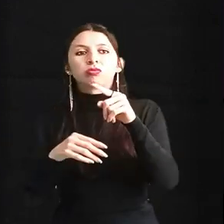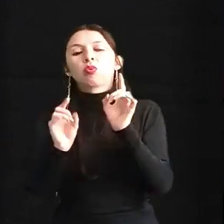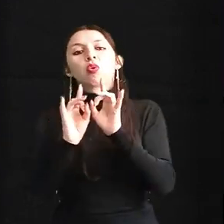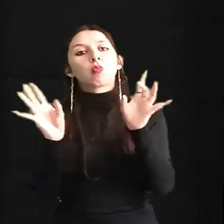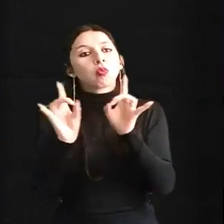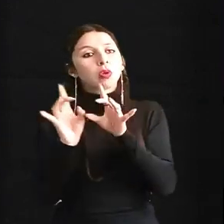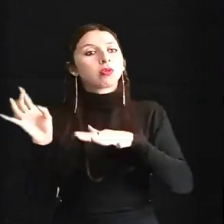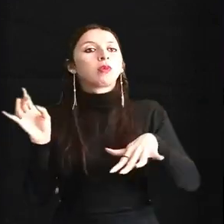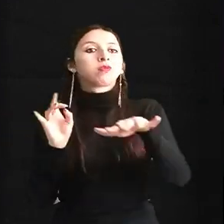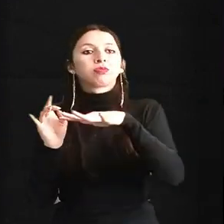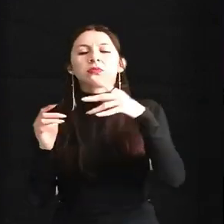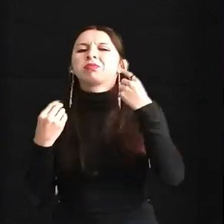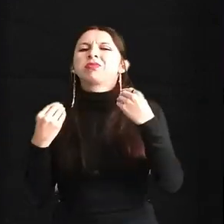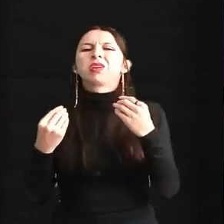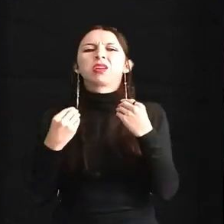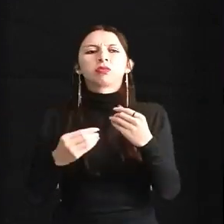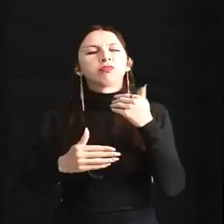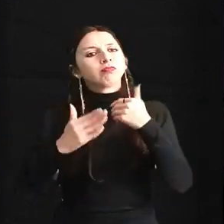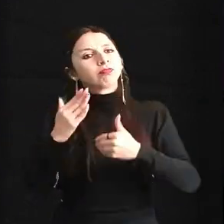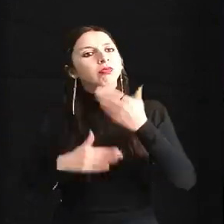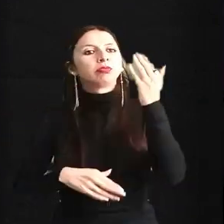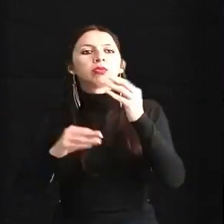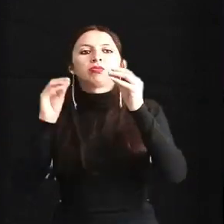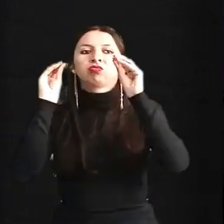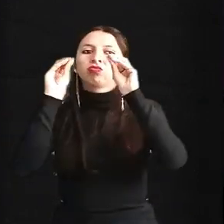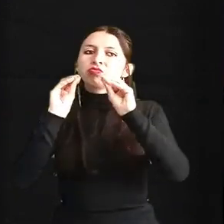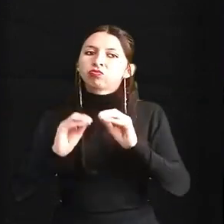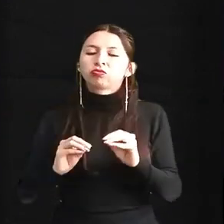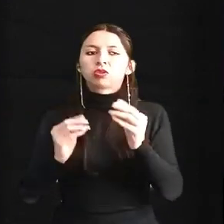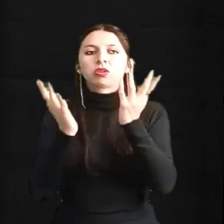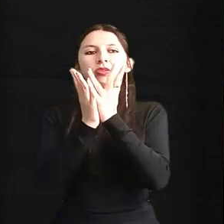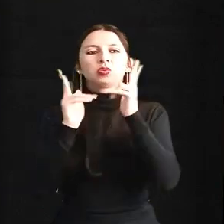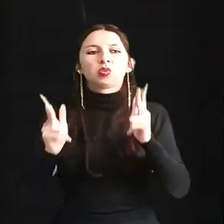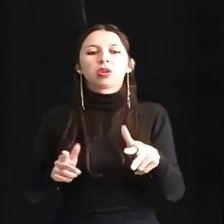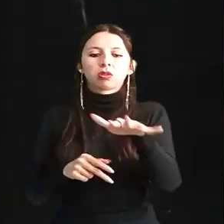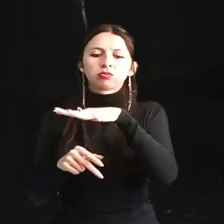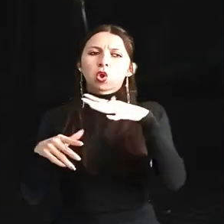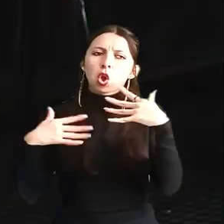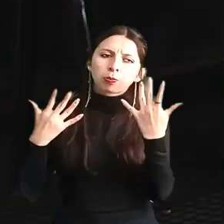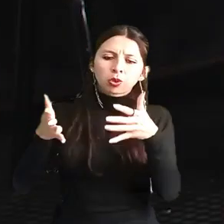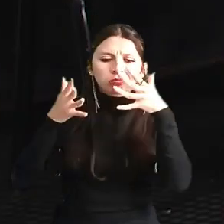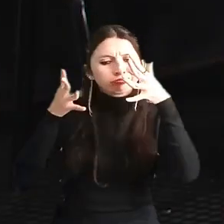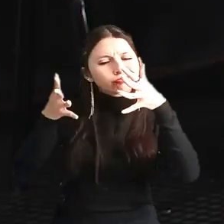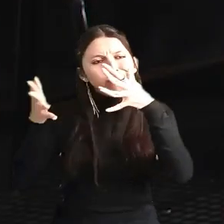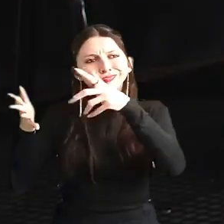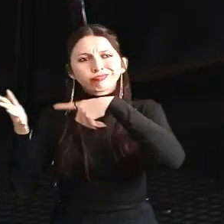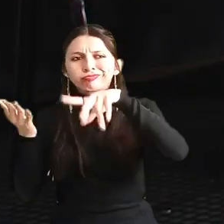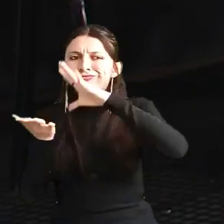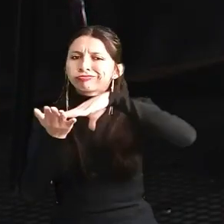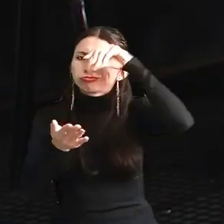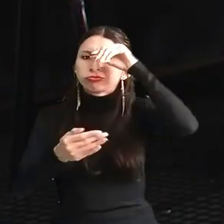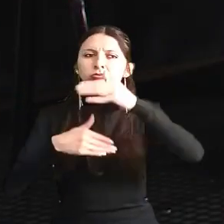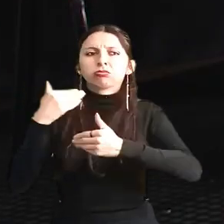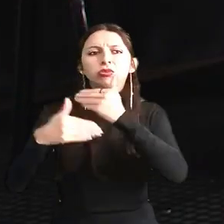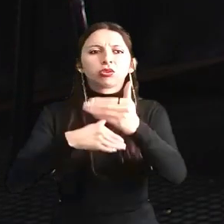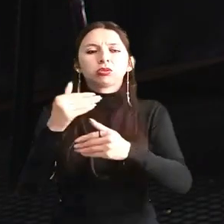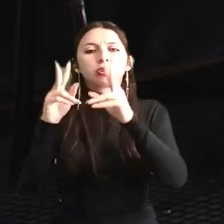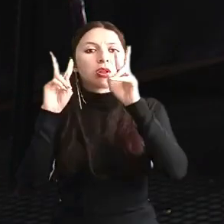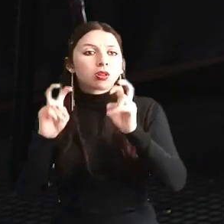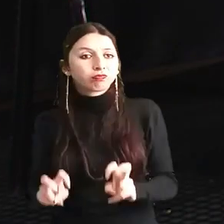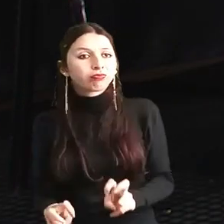salud pública tenemos la posibilidad de empezar a formar a los estudiantes en este proceso de investigación